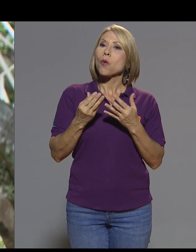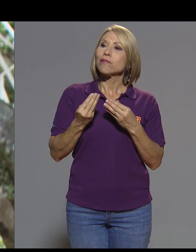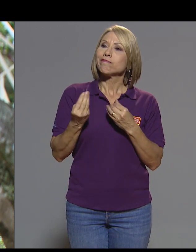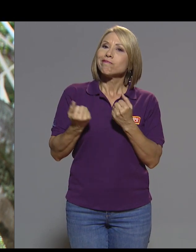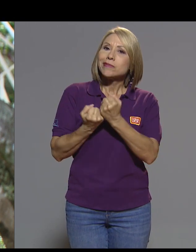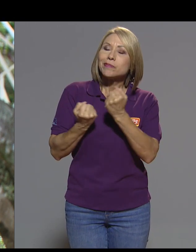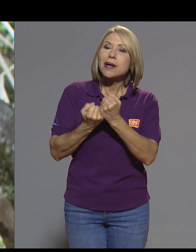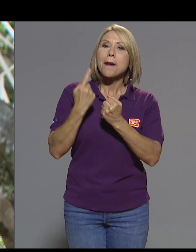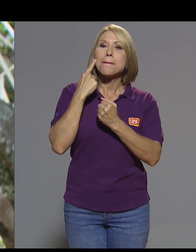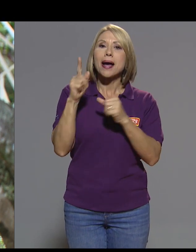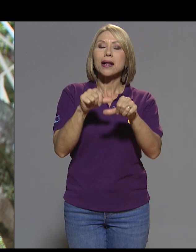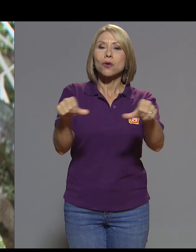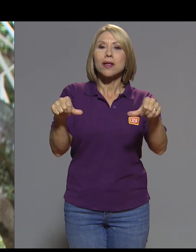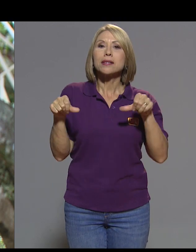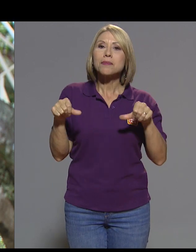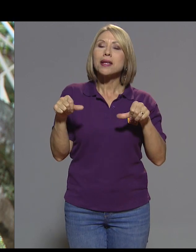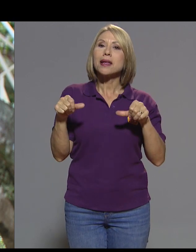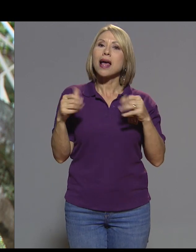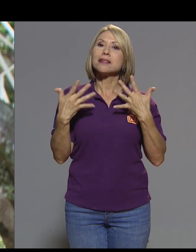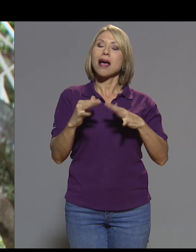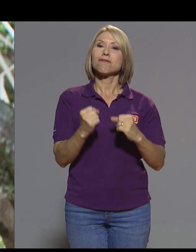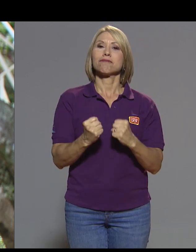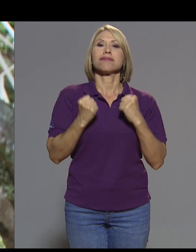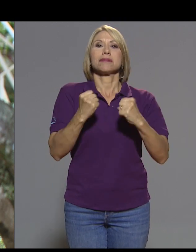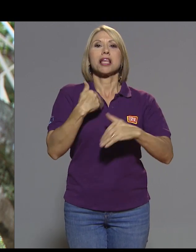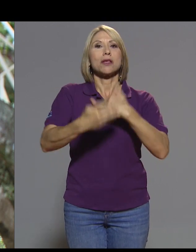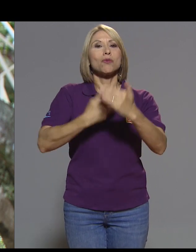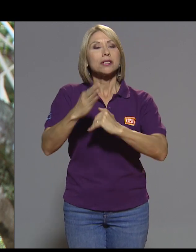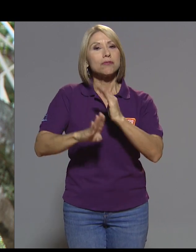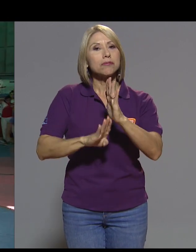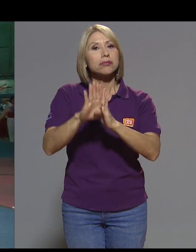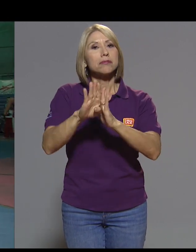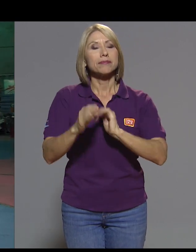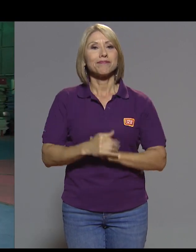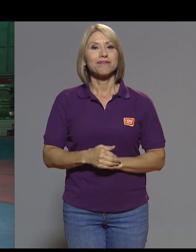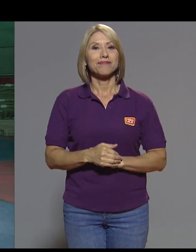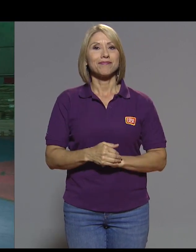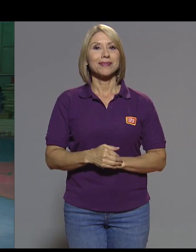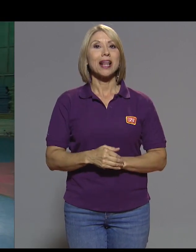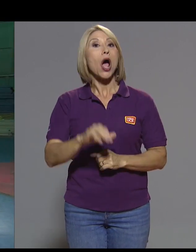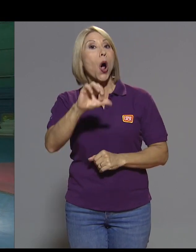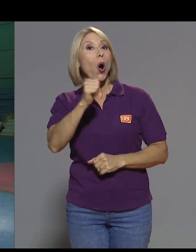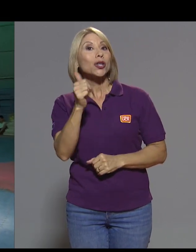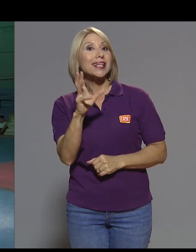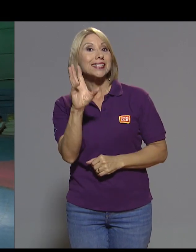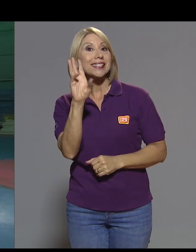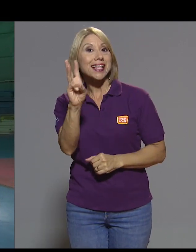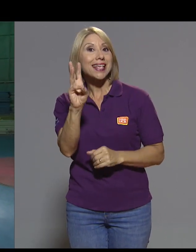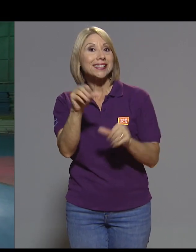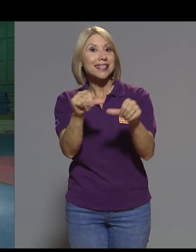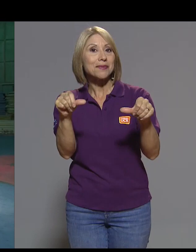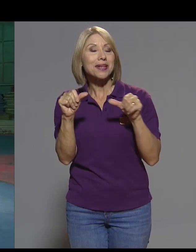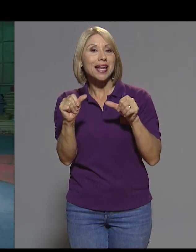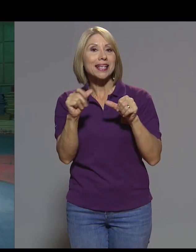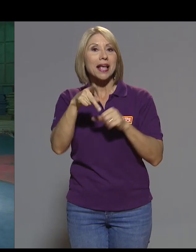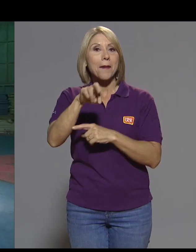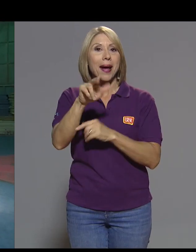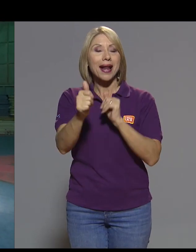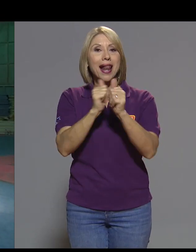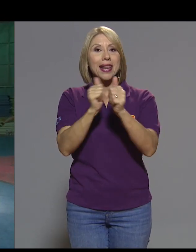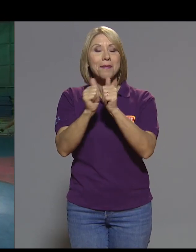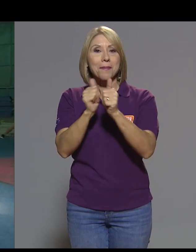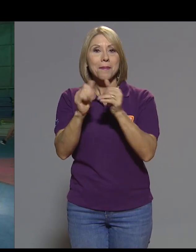agregado que podemos dar para que una buena disciplina se consolide y luego desarrollo hay otras seis disciplinas paralímpicas